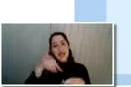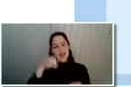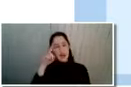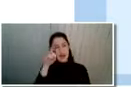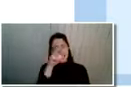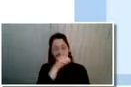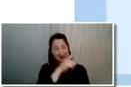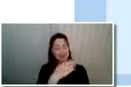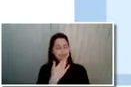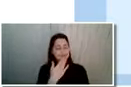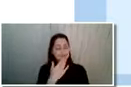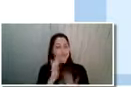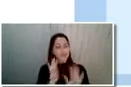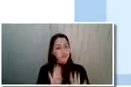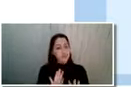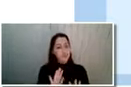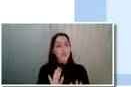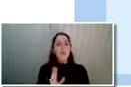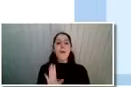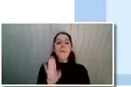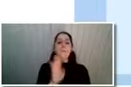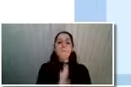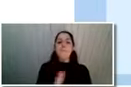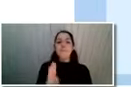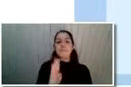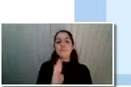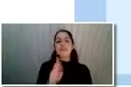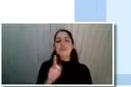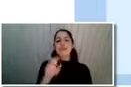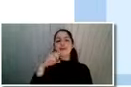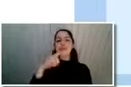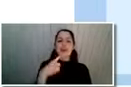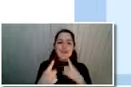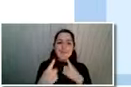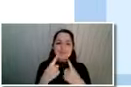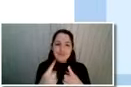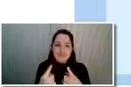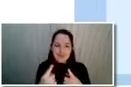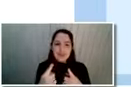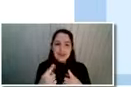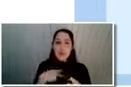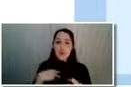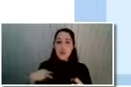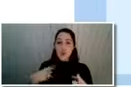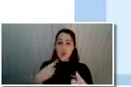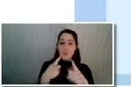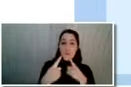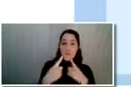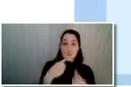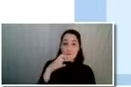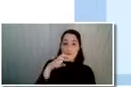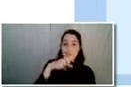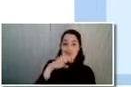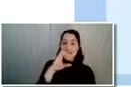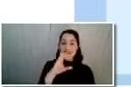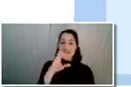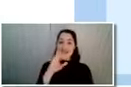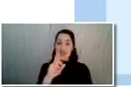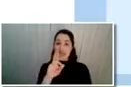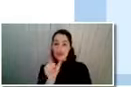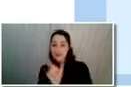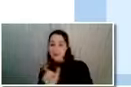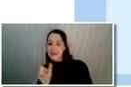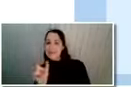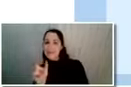y es básicamente que esta PCR es una RT-qPCR. ¿Cuál es la particularidad? Que al ser una RT lo